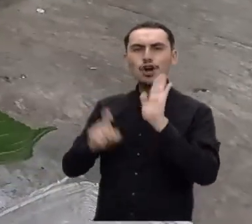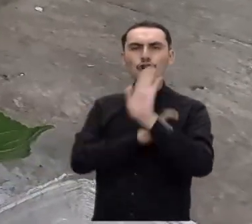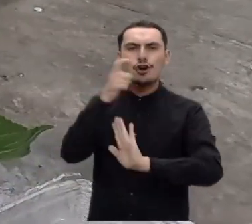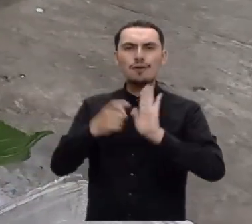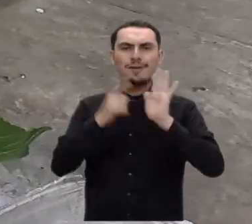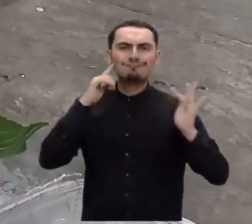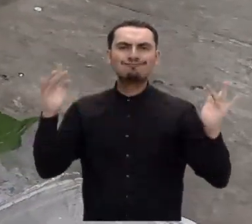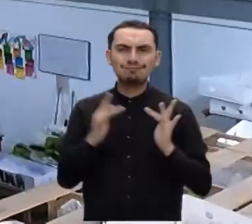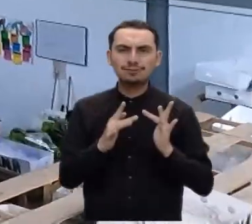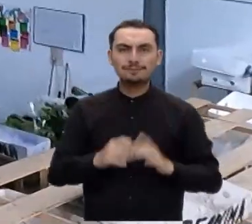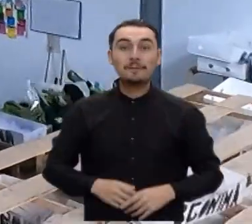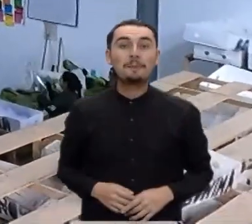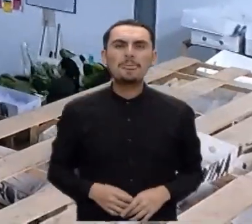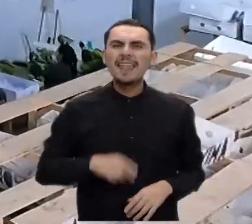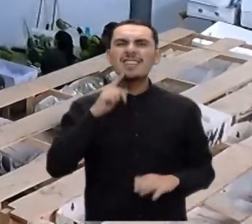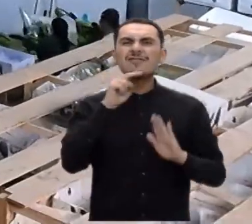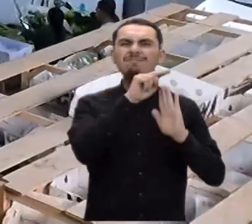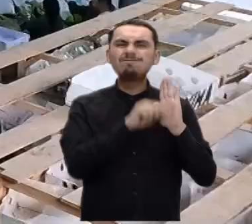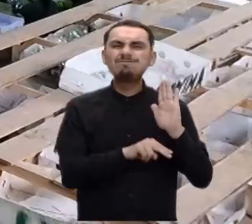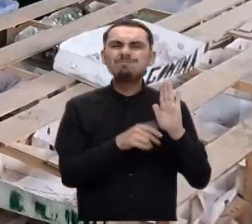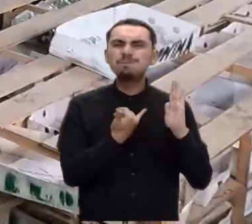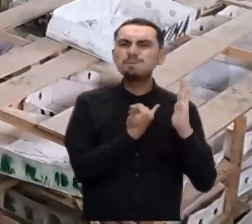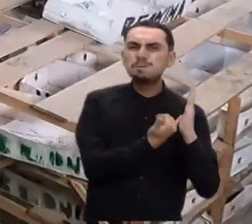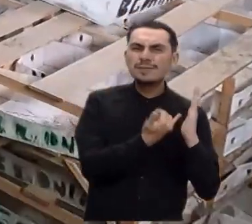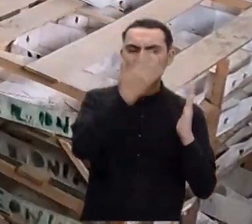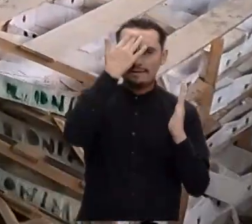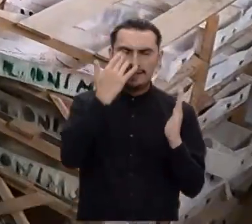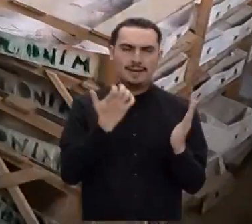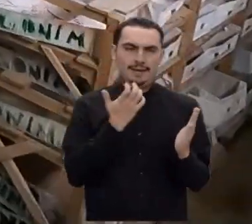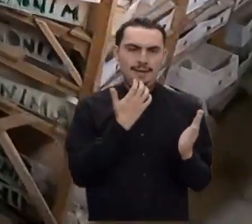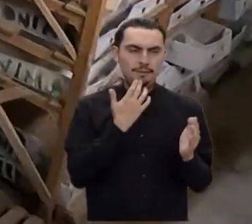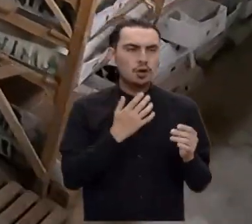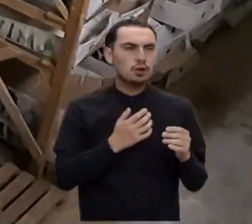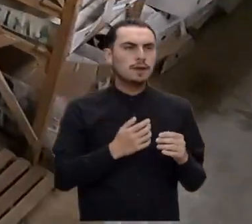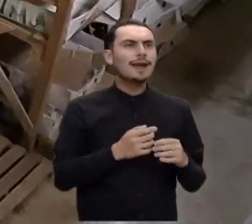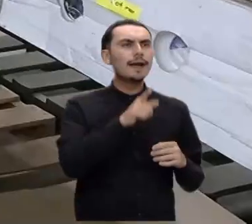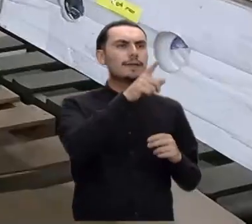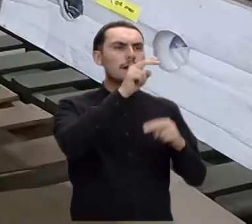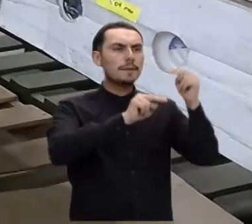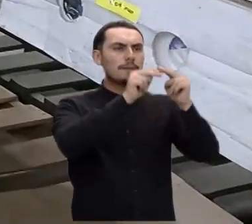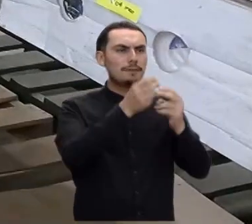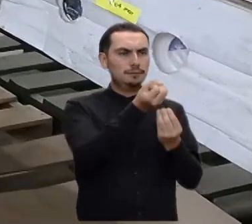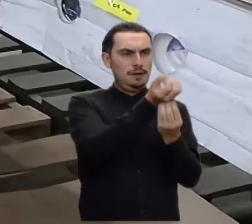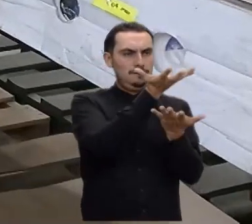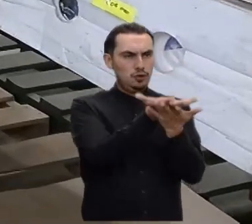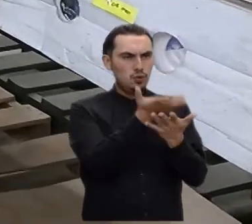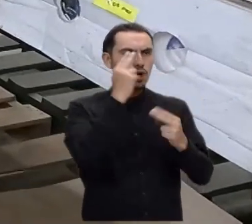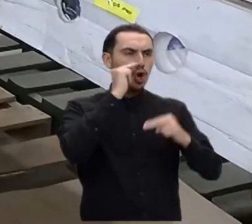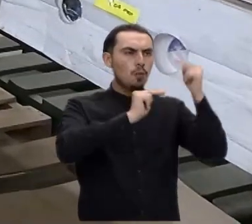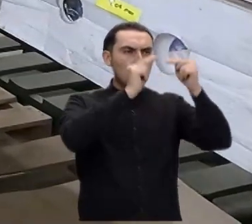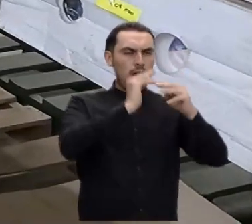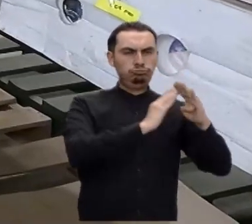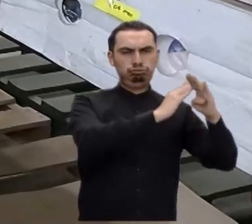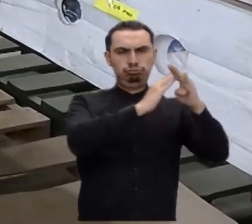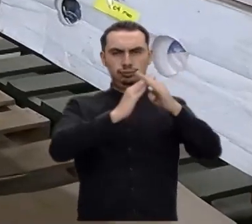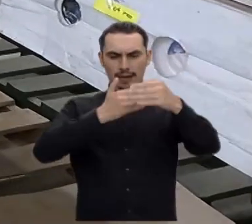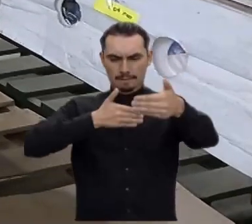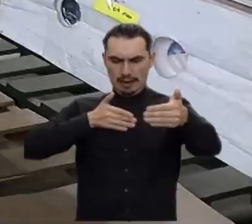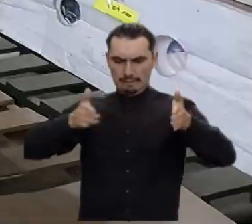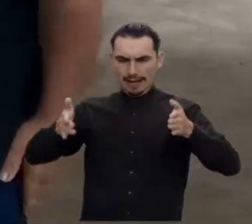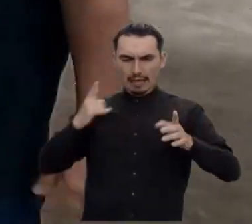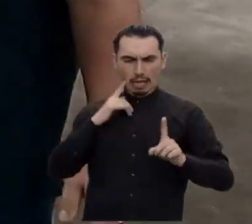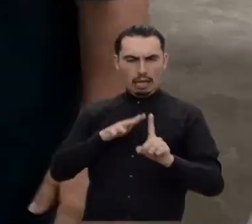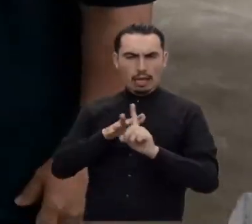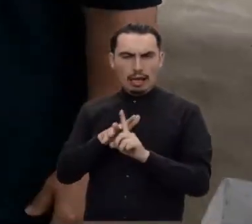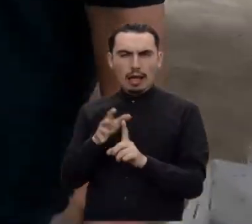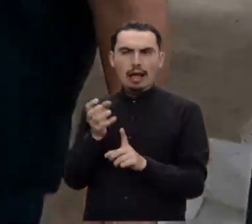tema sanitario. Entonces, ¿qué se regula? La infraestructura como tal, que se cumpla con el cerramiento, que se eviten los riesgos de